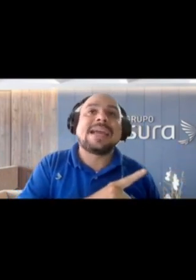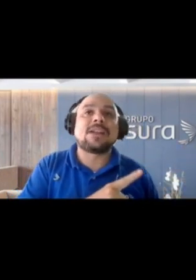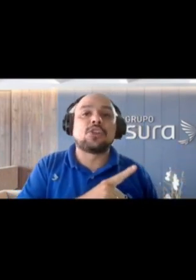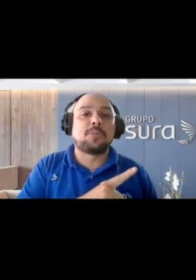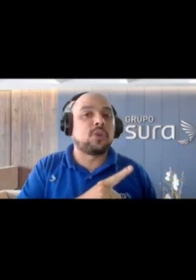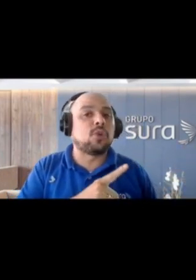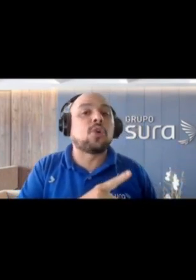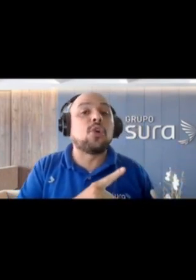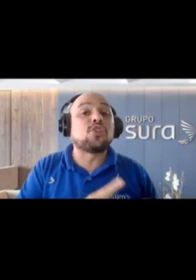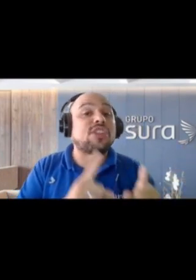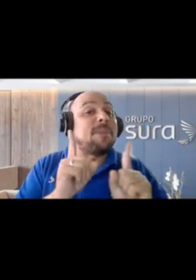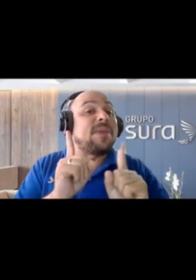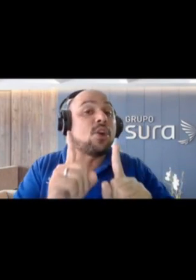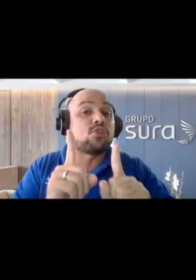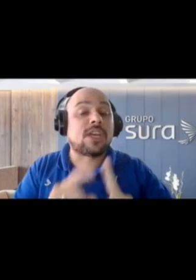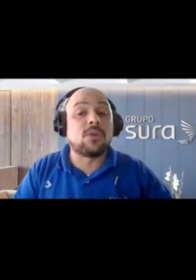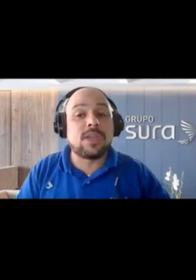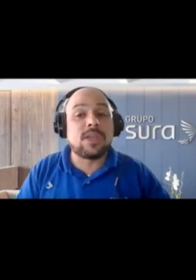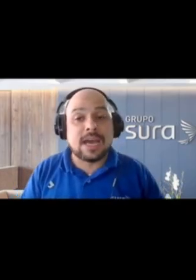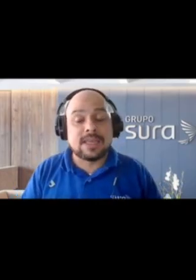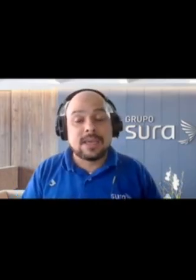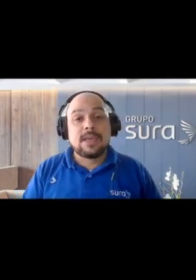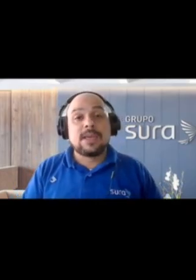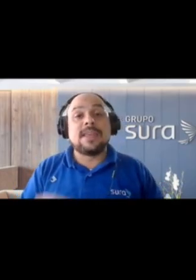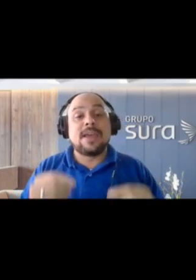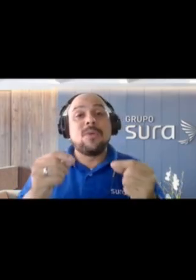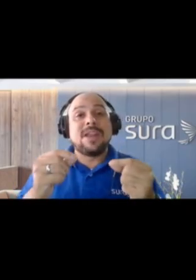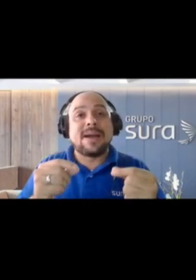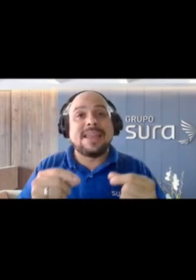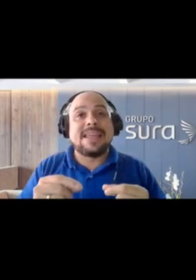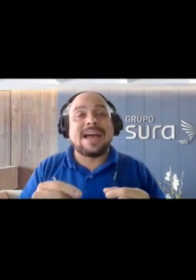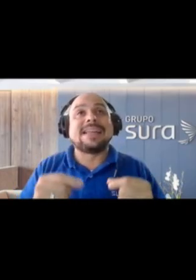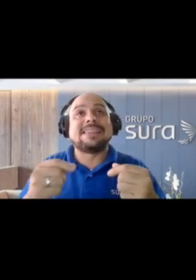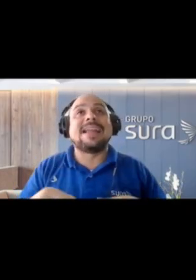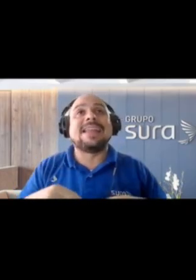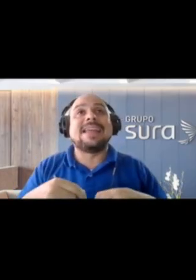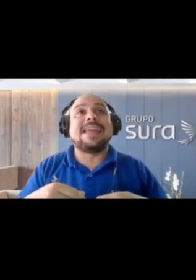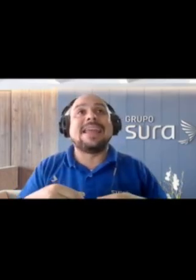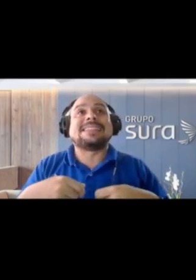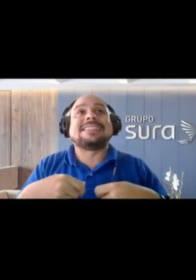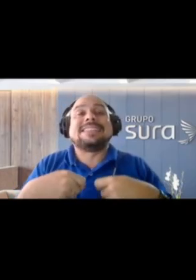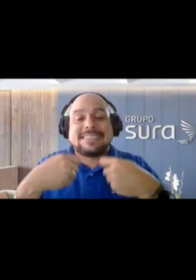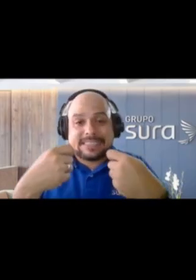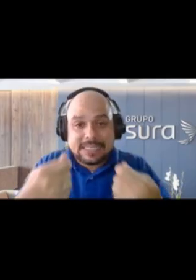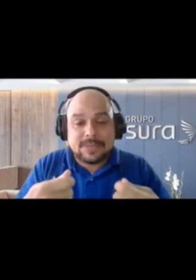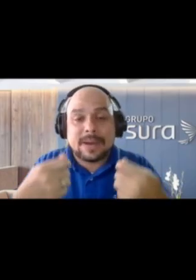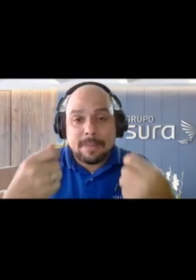a manejar los protocolos de bioseguridad de una manera tan